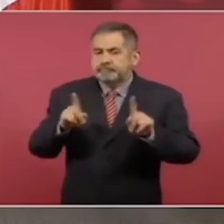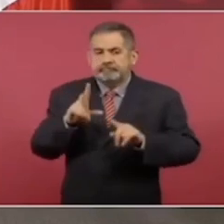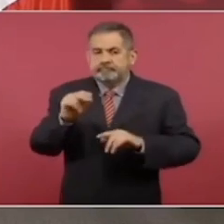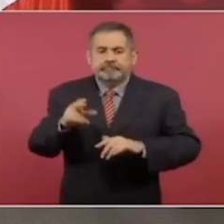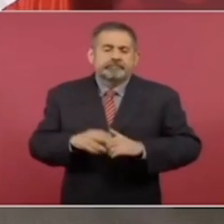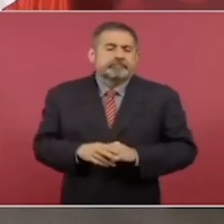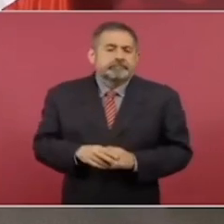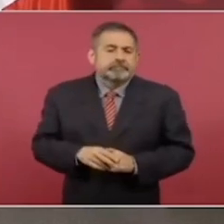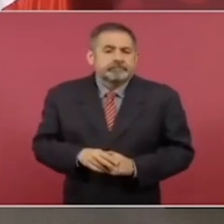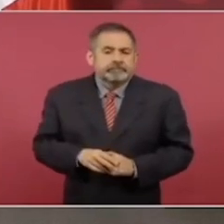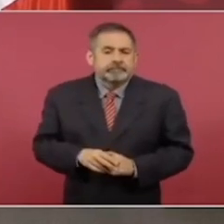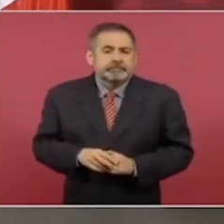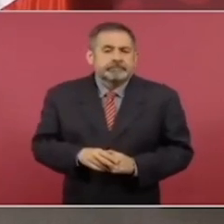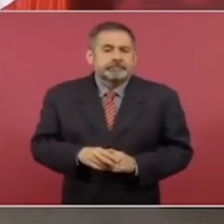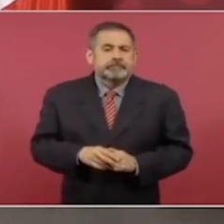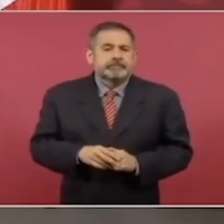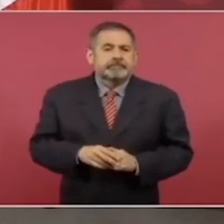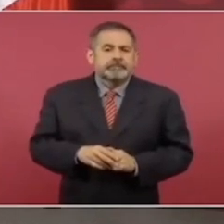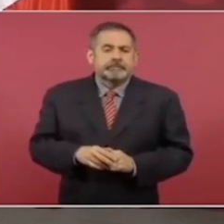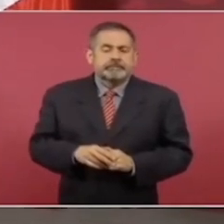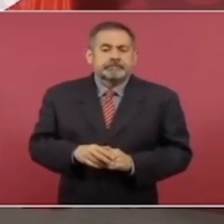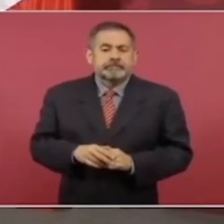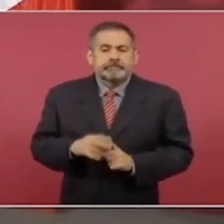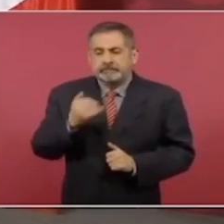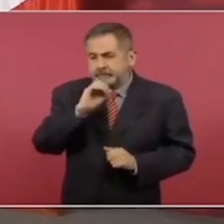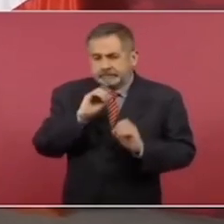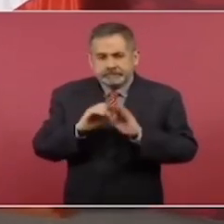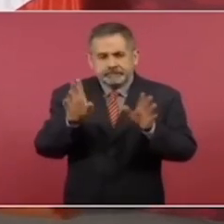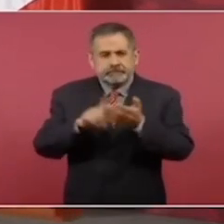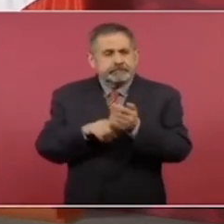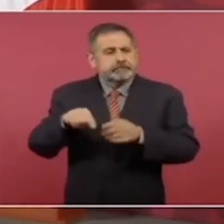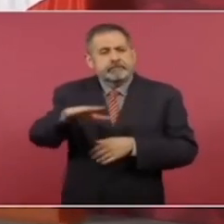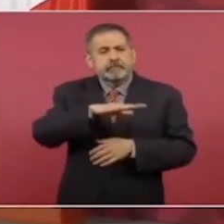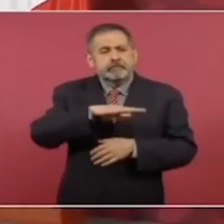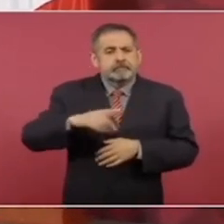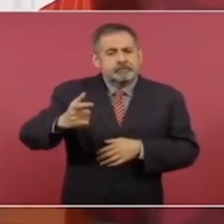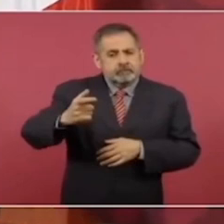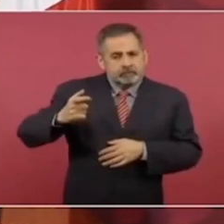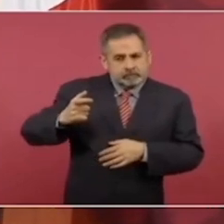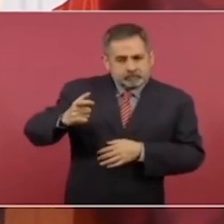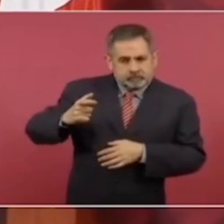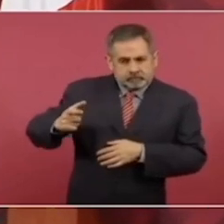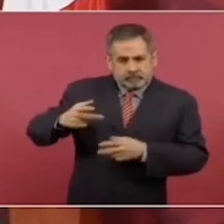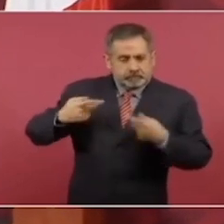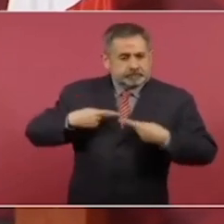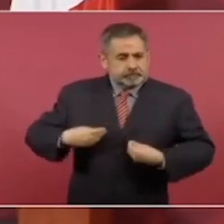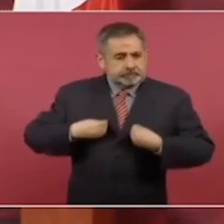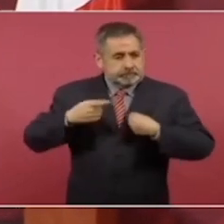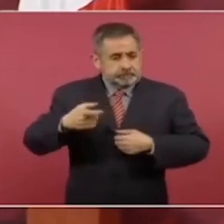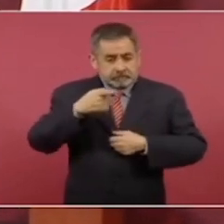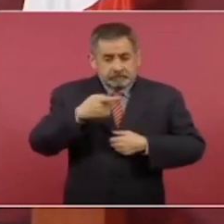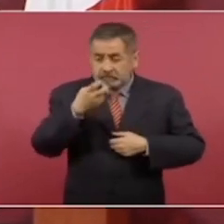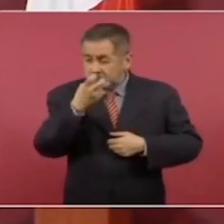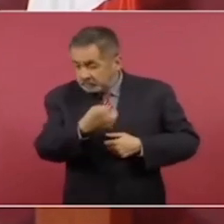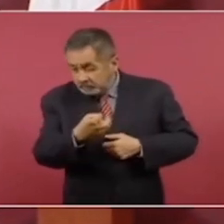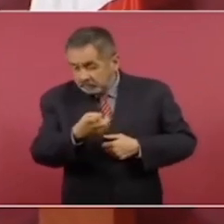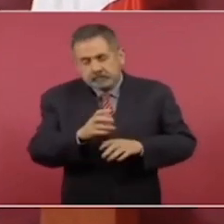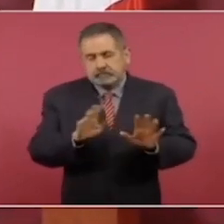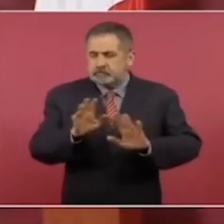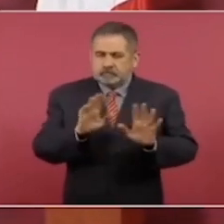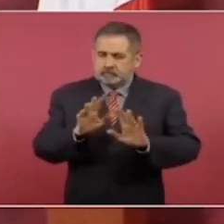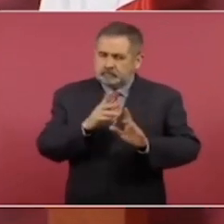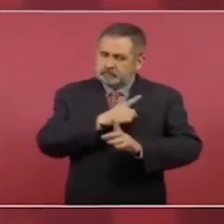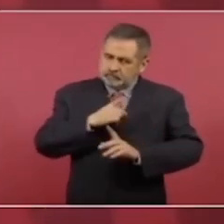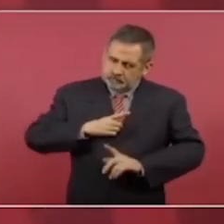Y desde luego los habitantes de Xochimilco no merecen ser tratados de